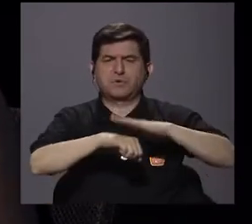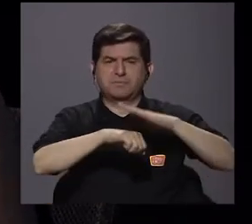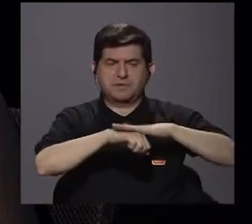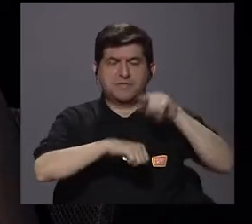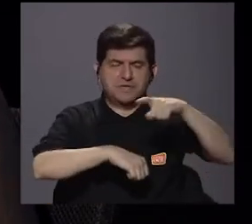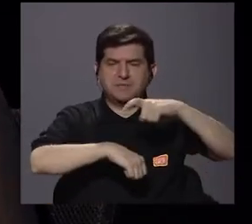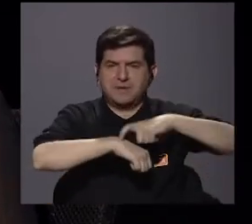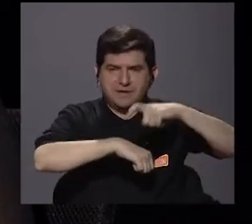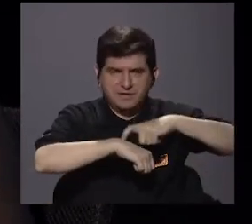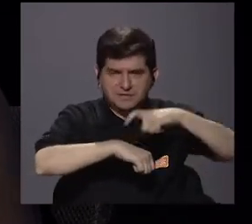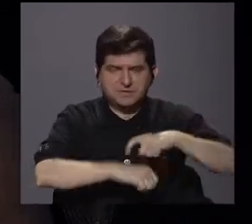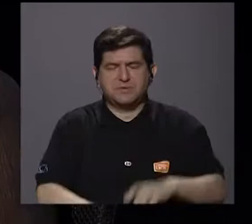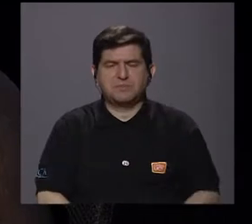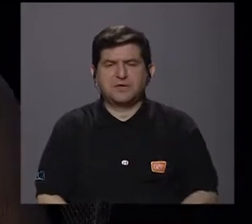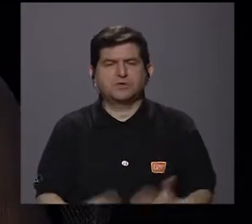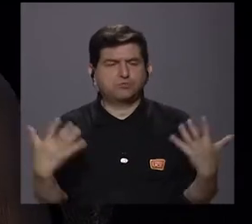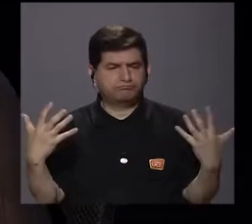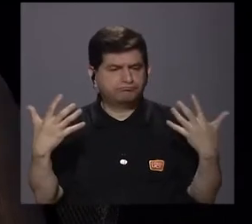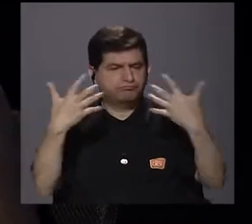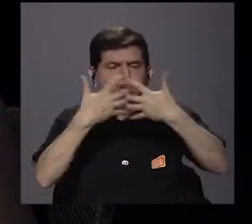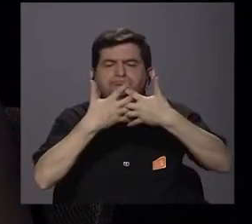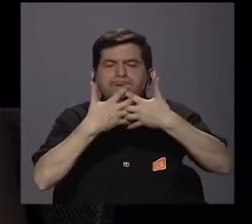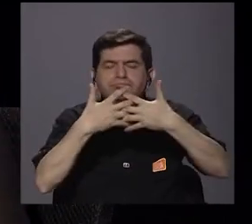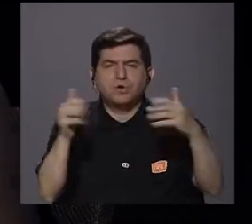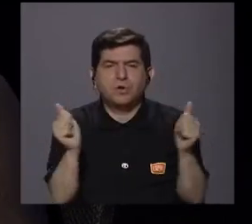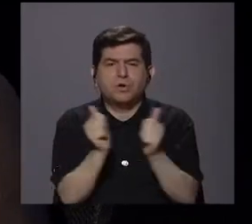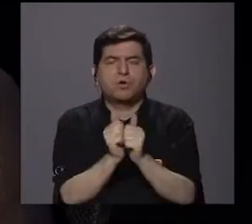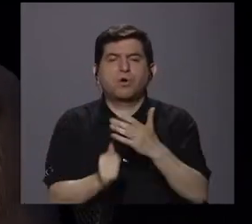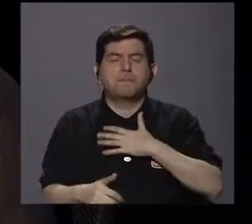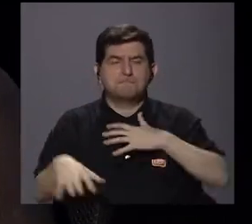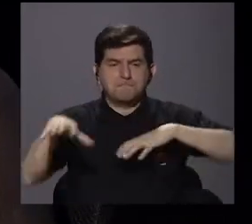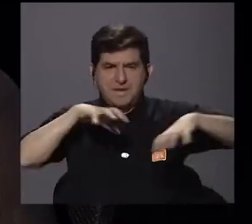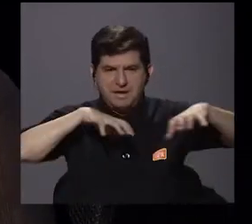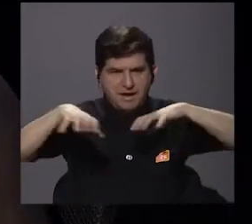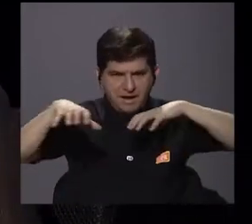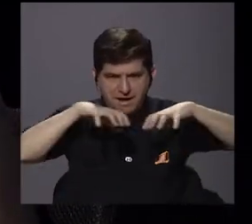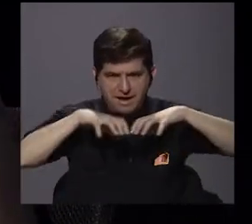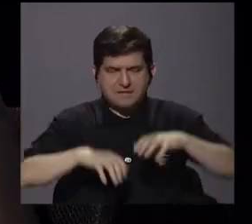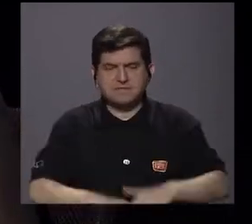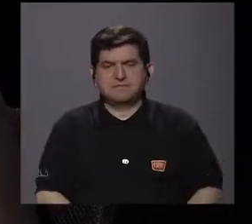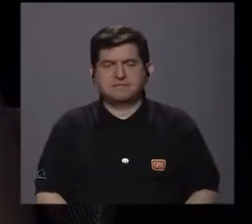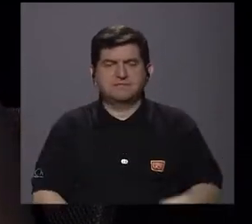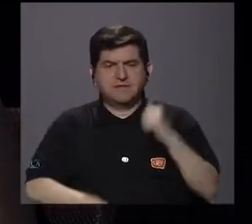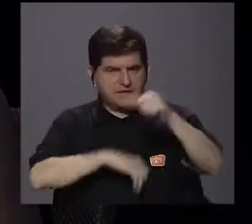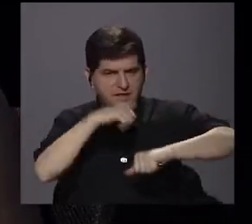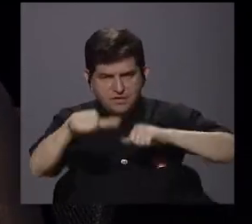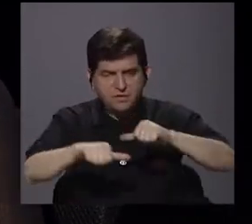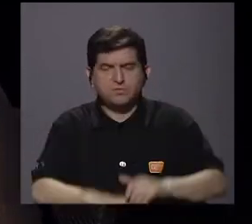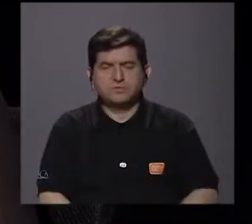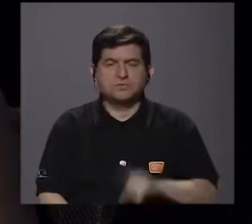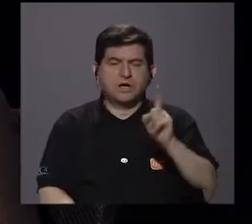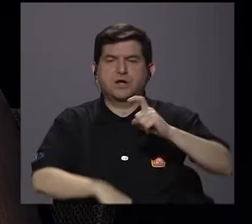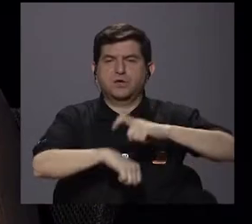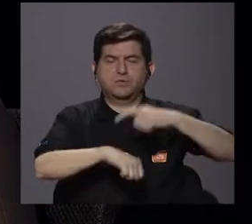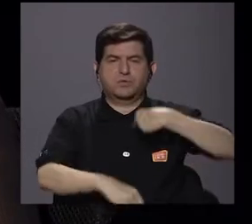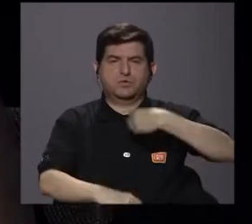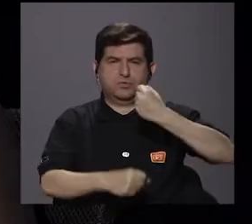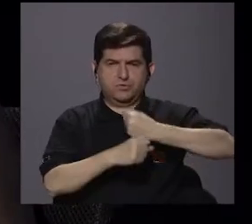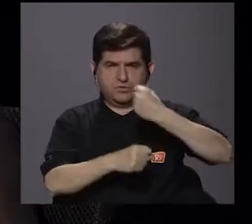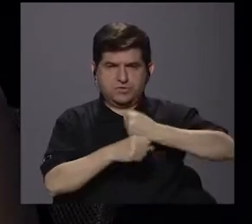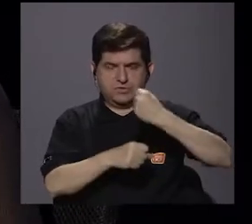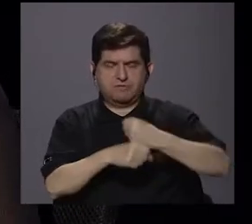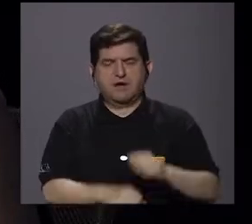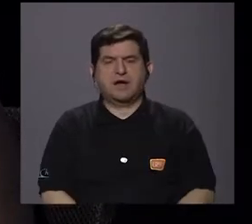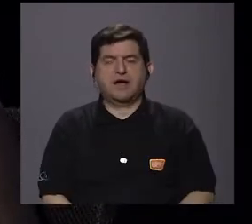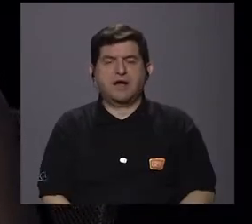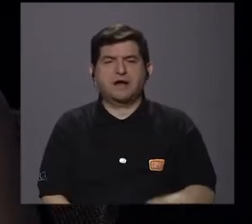permitía poder combinarlo con mi activismo, ¿verdad? Porque en un momento dado pues yo trabajaba lo que